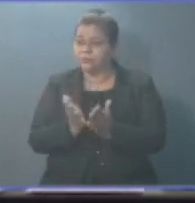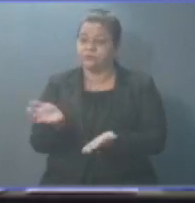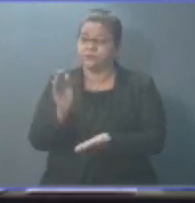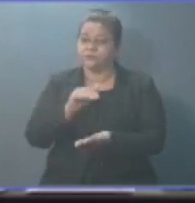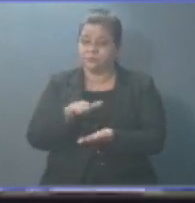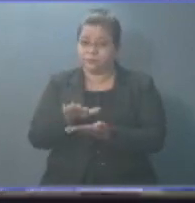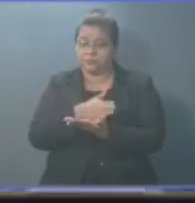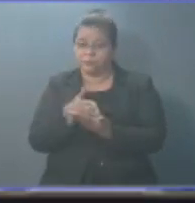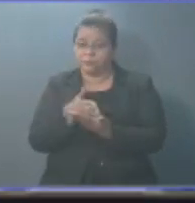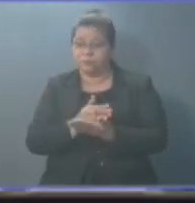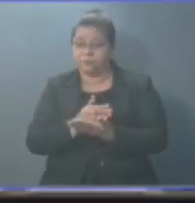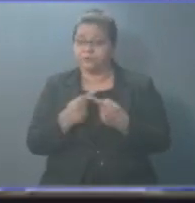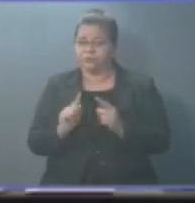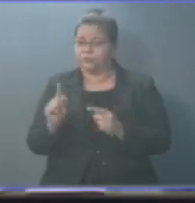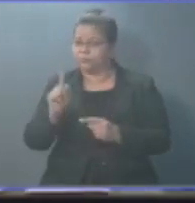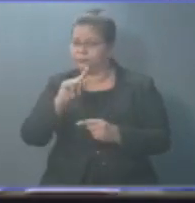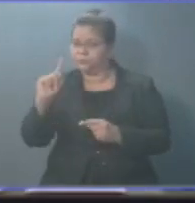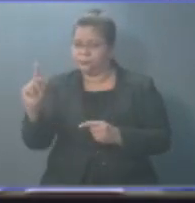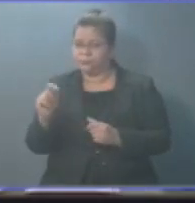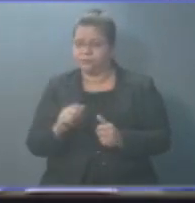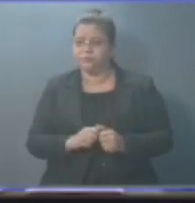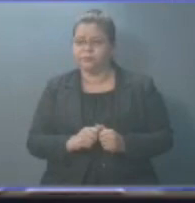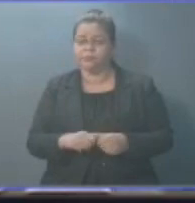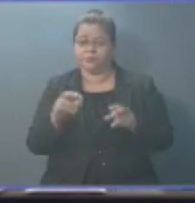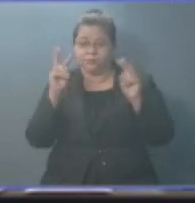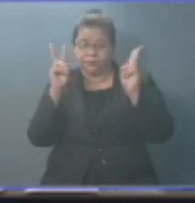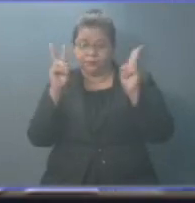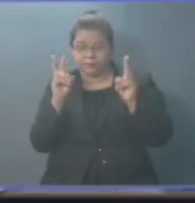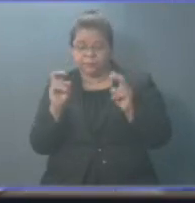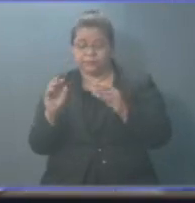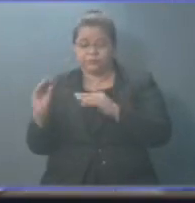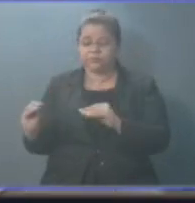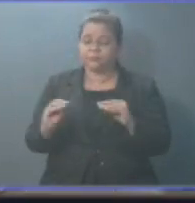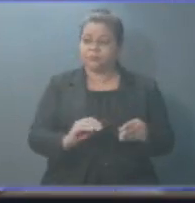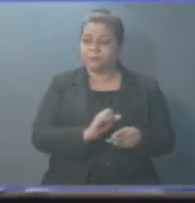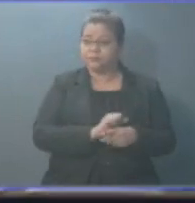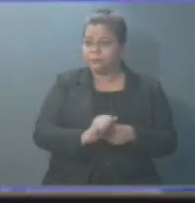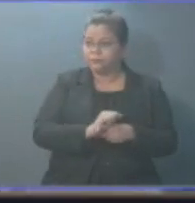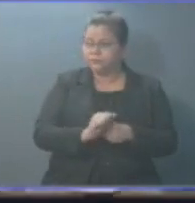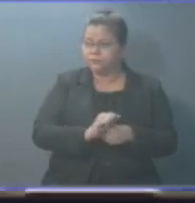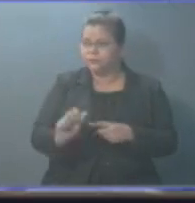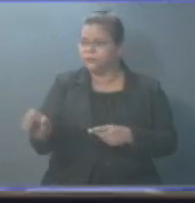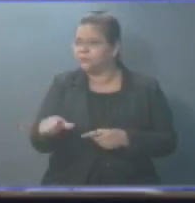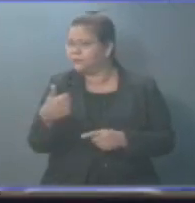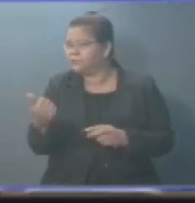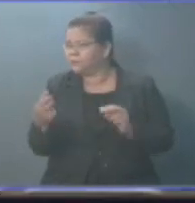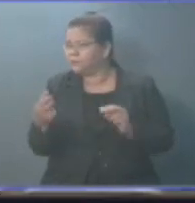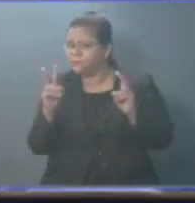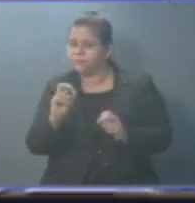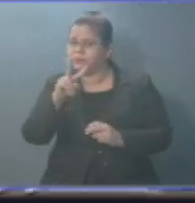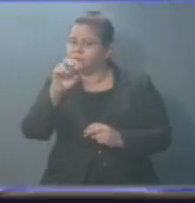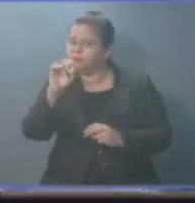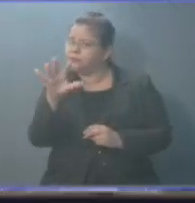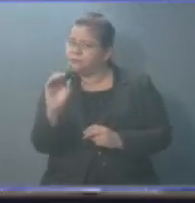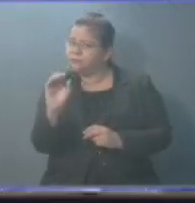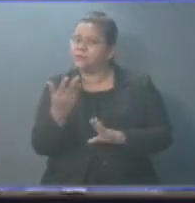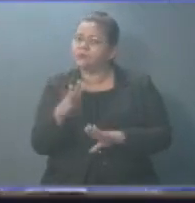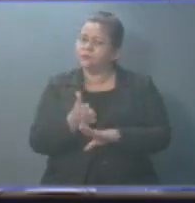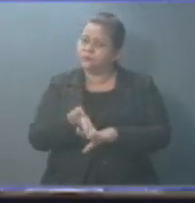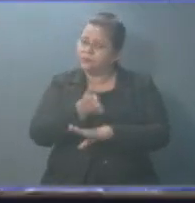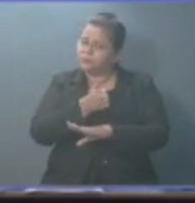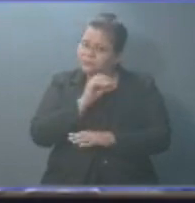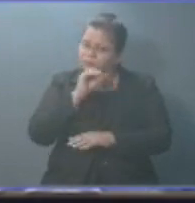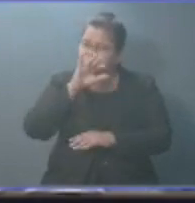Esto no será un tema efectivo para eso. ¿En qué más va estos temas 250? Ya lo dijeron